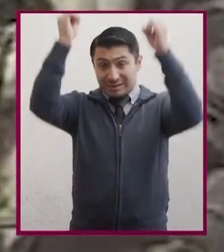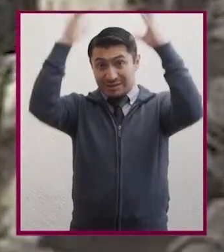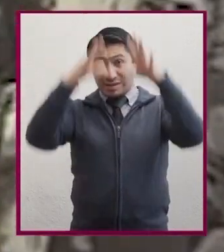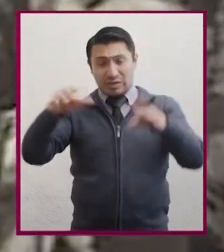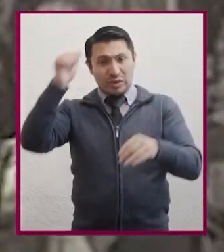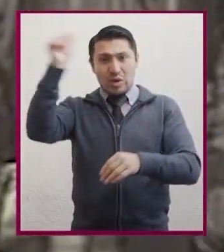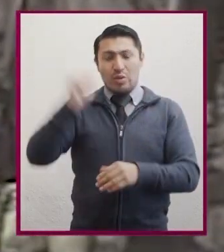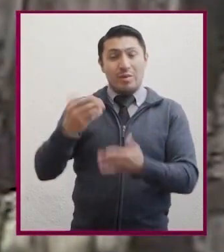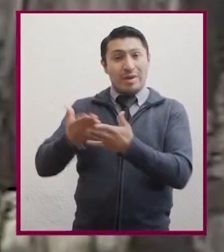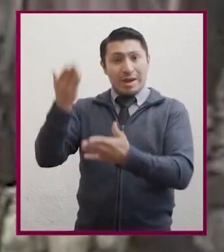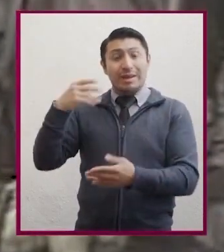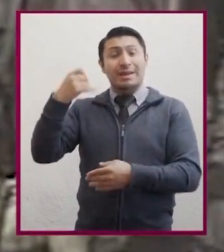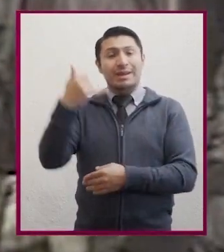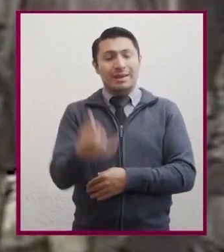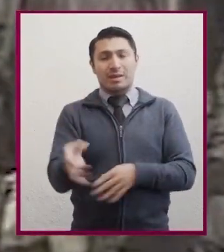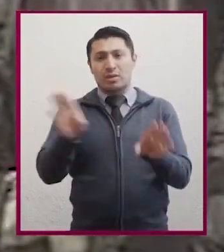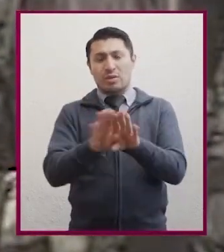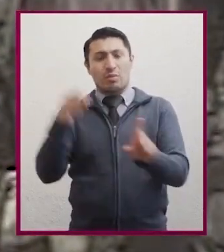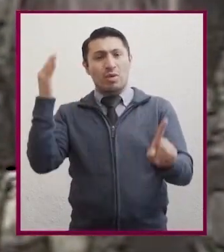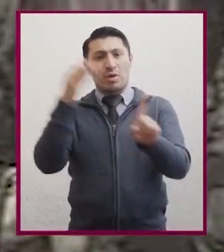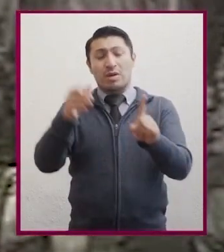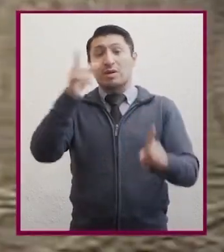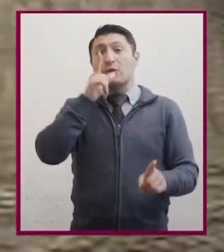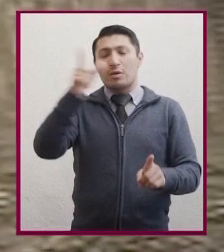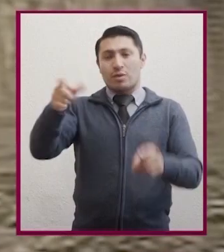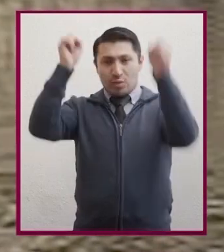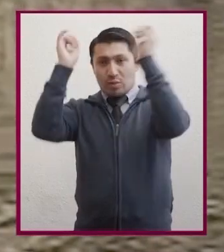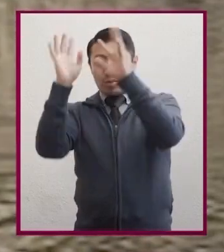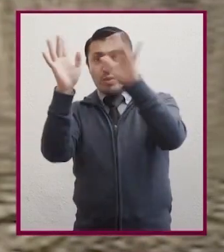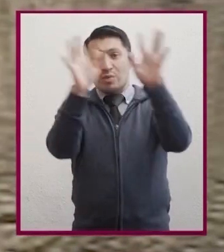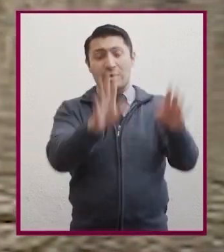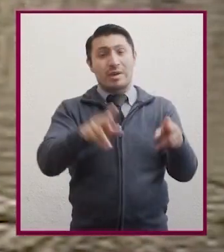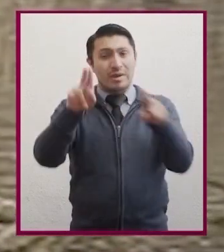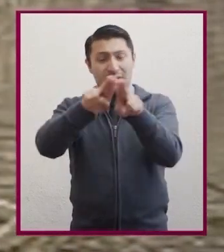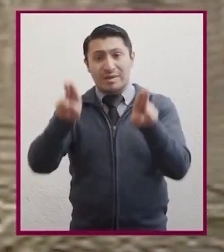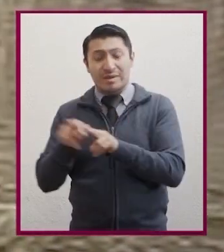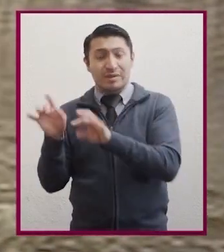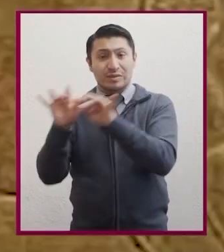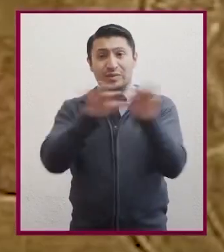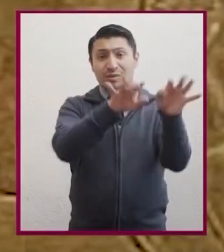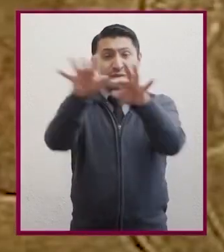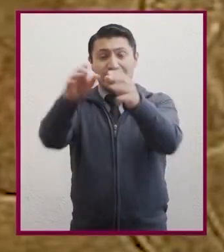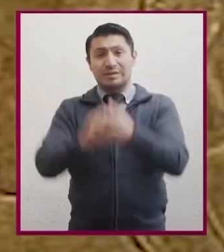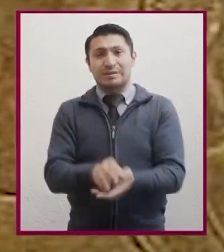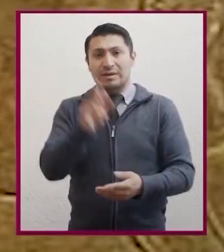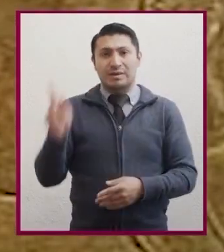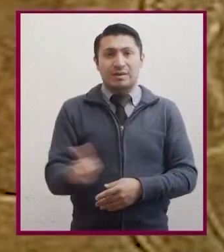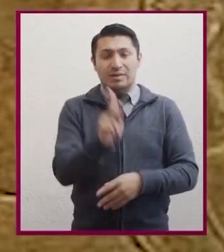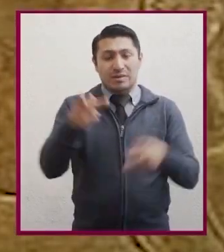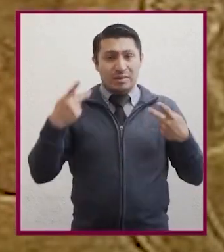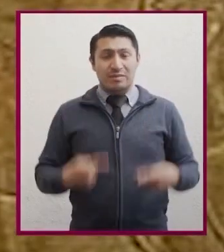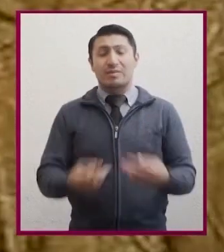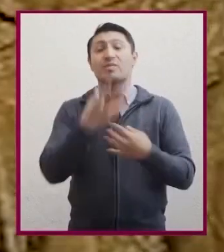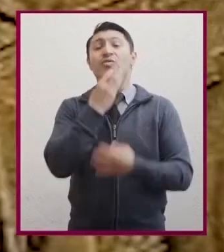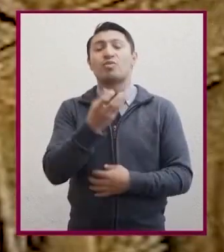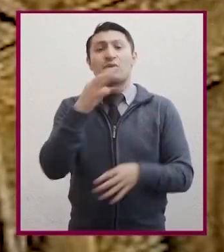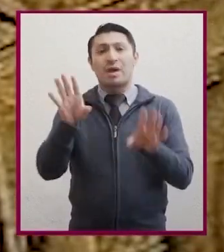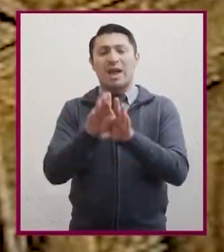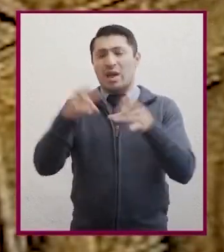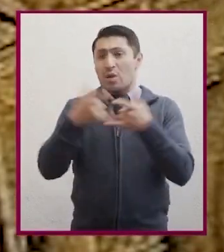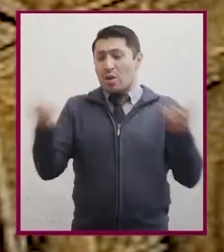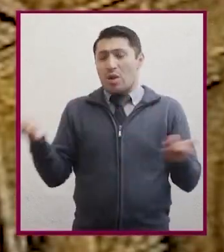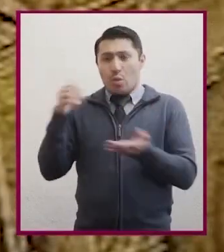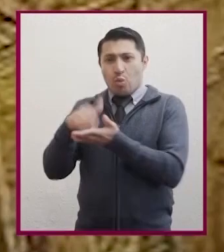y que además tienen la misión de iluminar a las naciones por las que transitan. El pueblo judío ha sufrido varios exilios históricos.